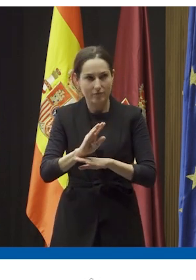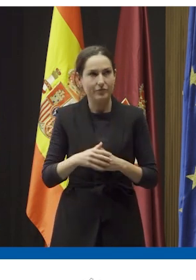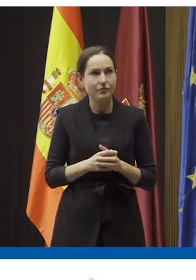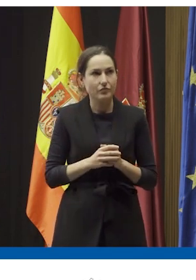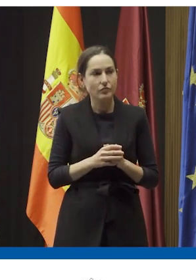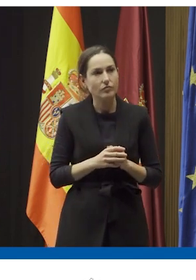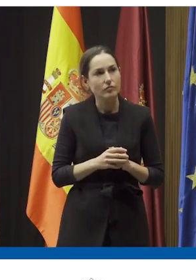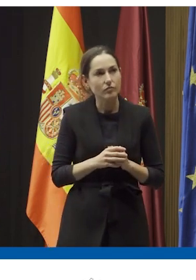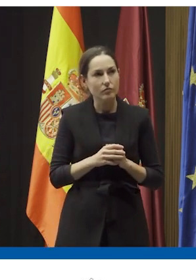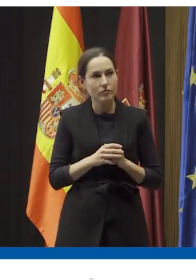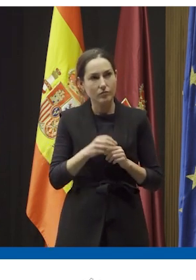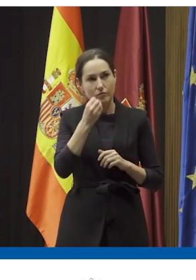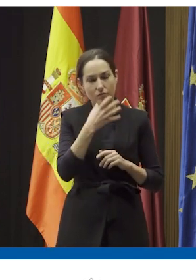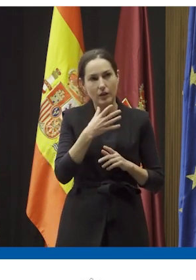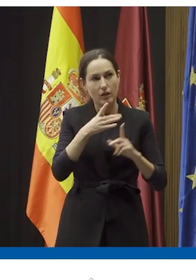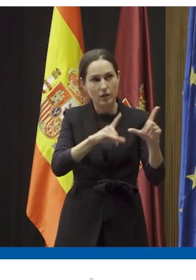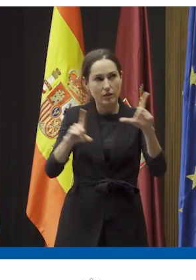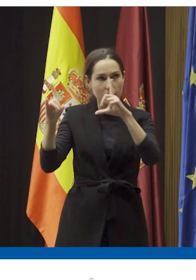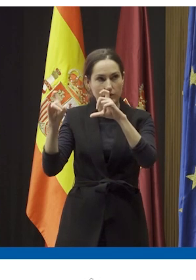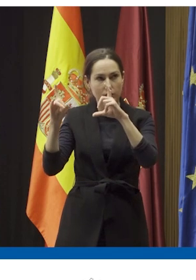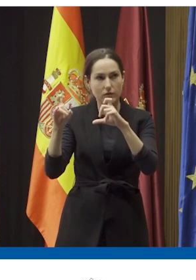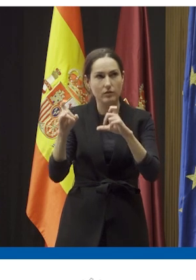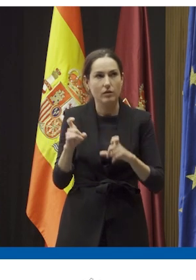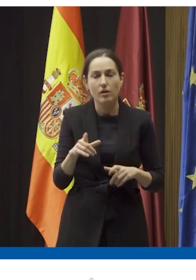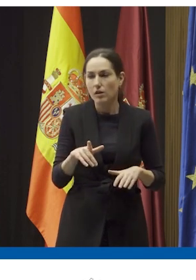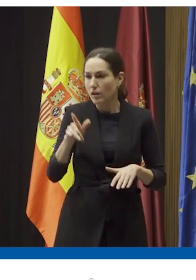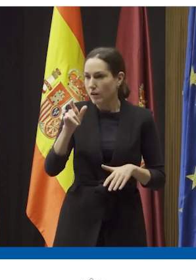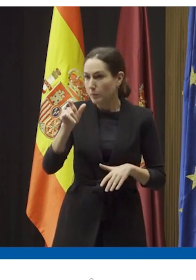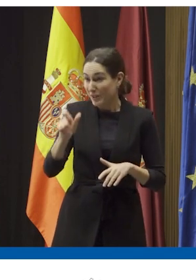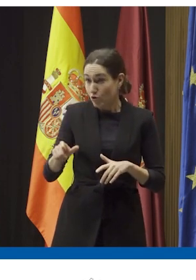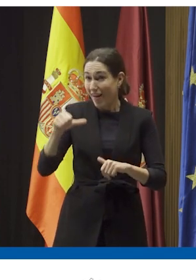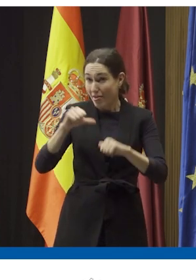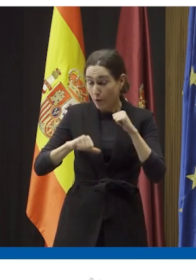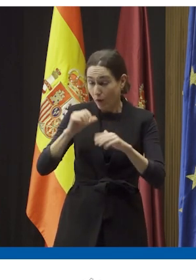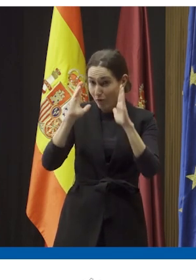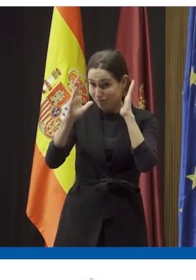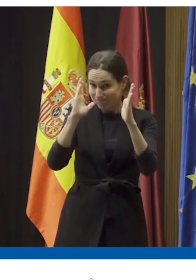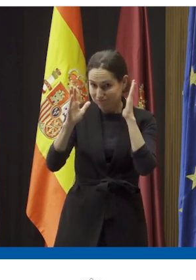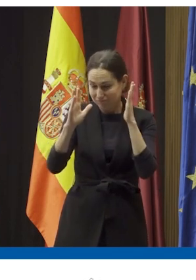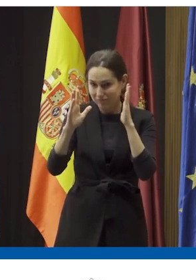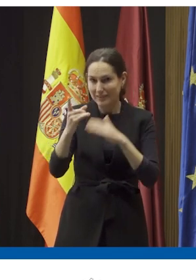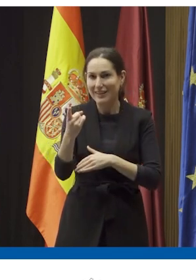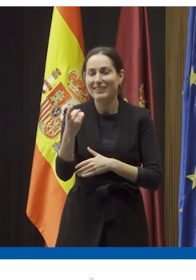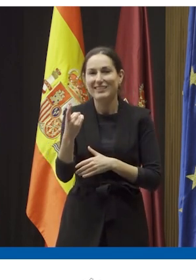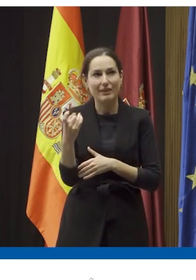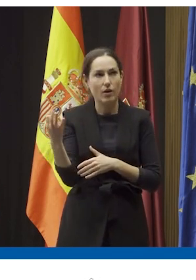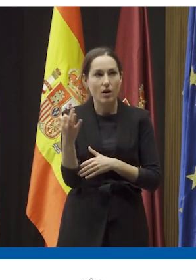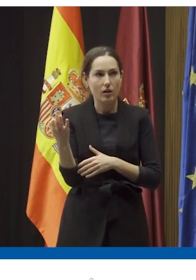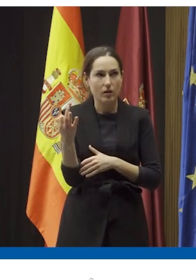todo en lo que era necesario para un cirujano de la época. Era